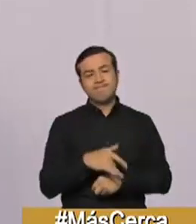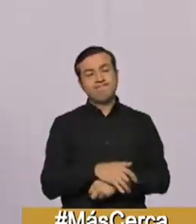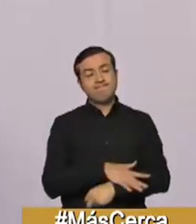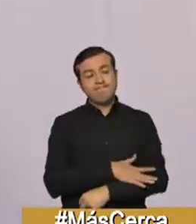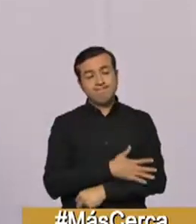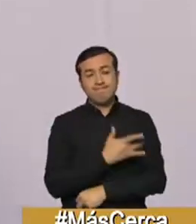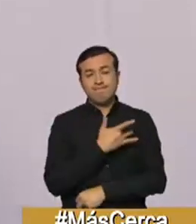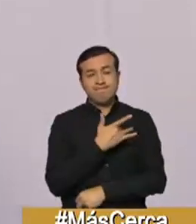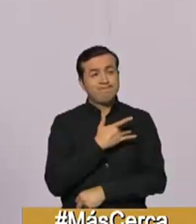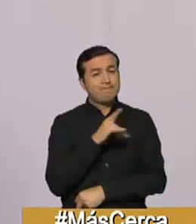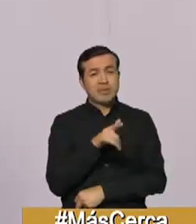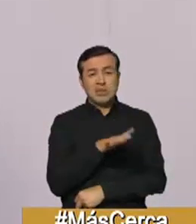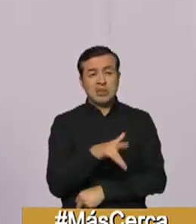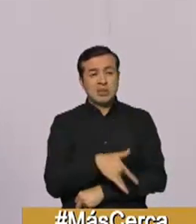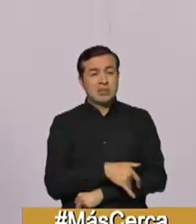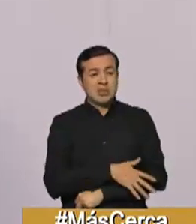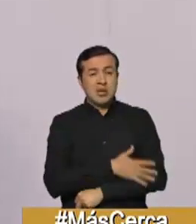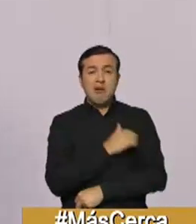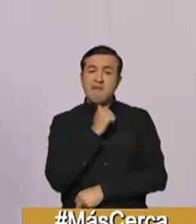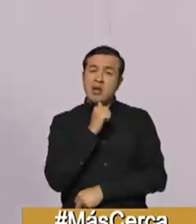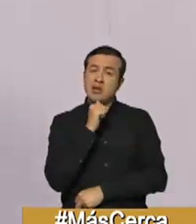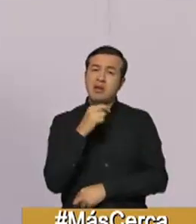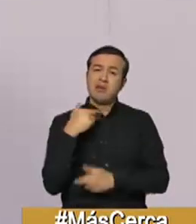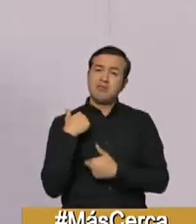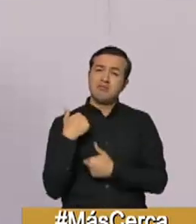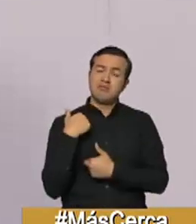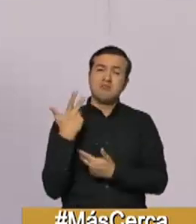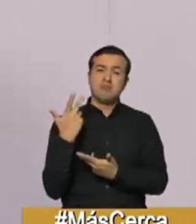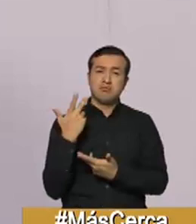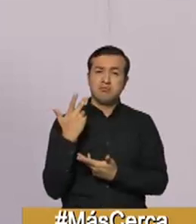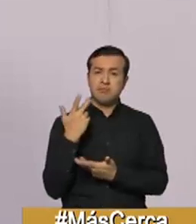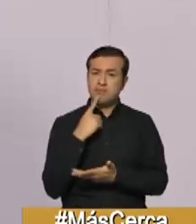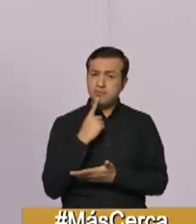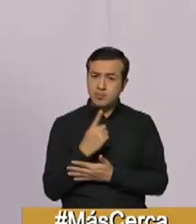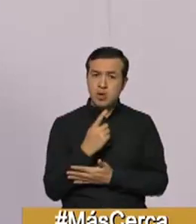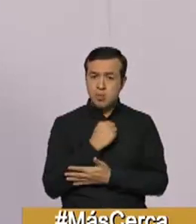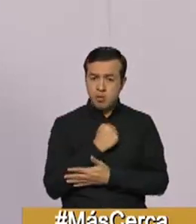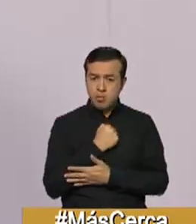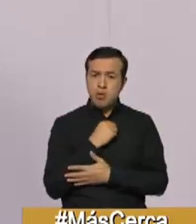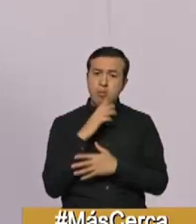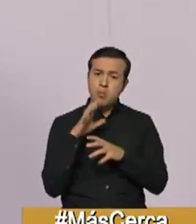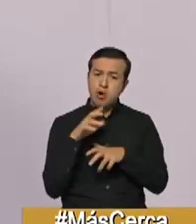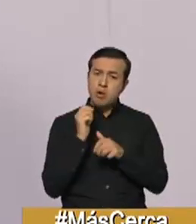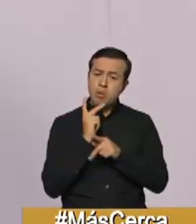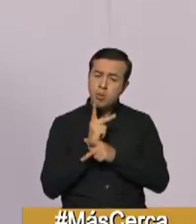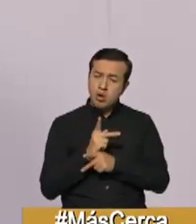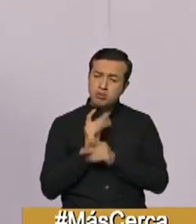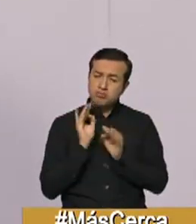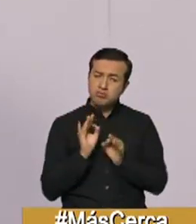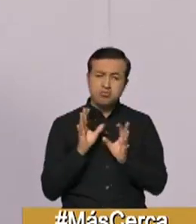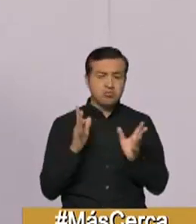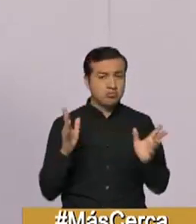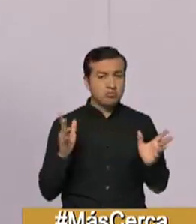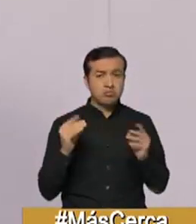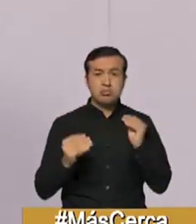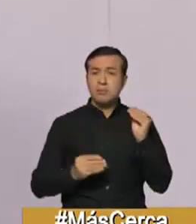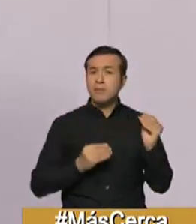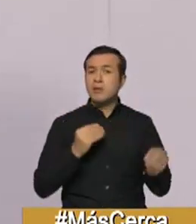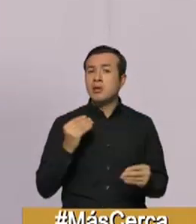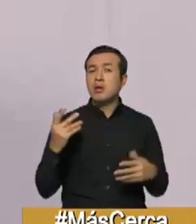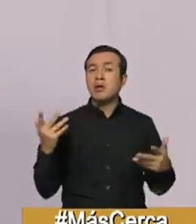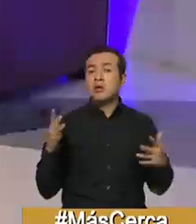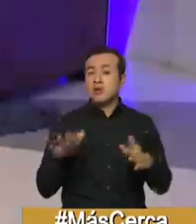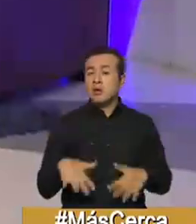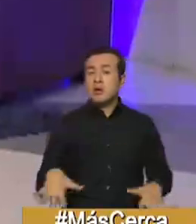humanos. Es un problema de falta de responsabilidad al momento de nosotros ser dueños de un perrito. ¿Qué es lo que está sucediendo